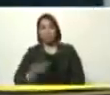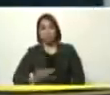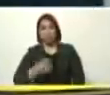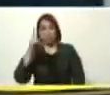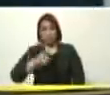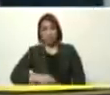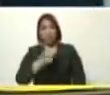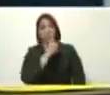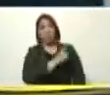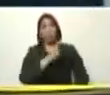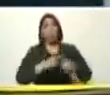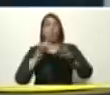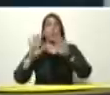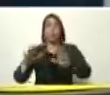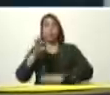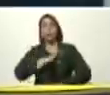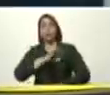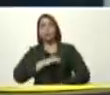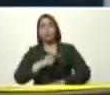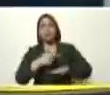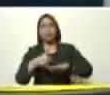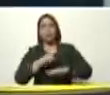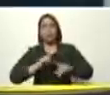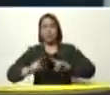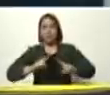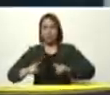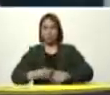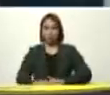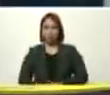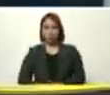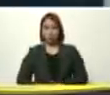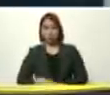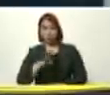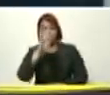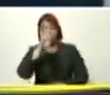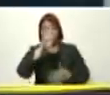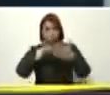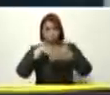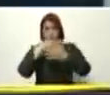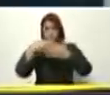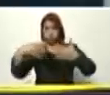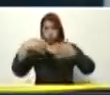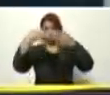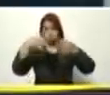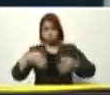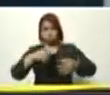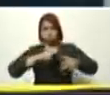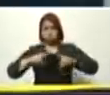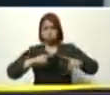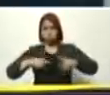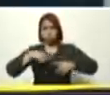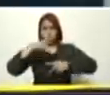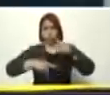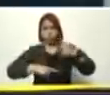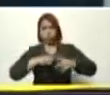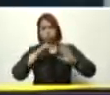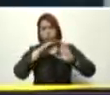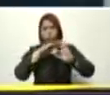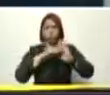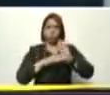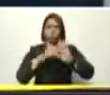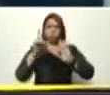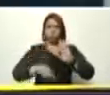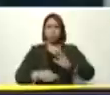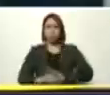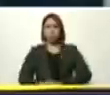el 1x10 sociogubernamental, la agenda concreta de acción, los planes priorizados.